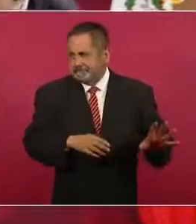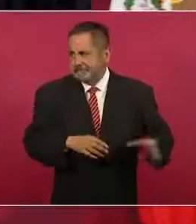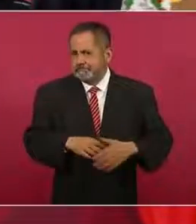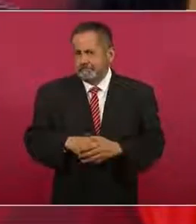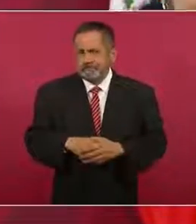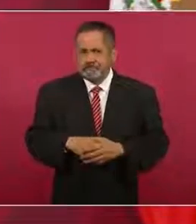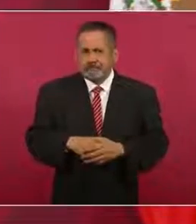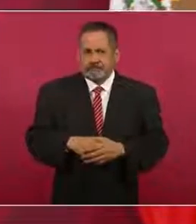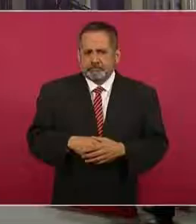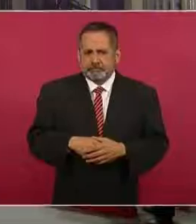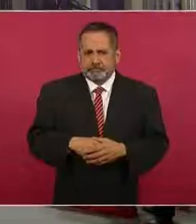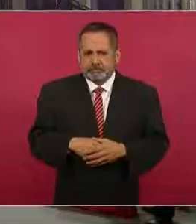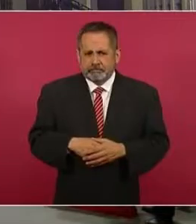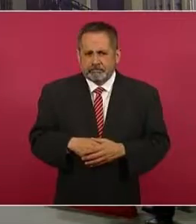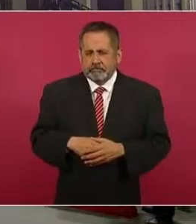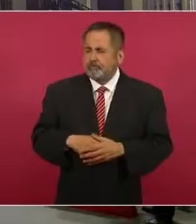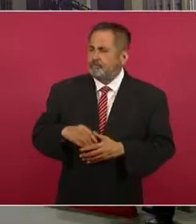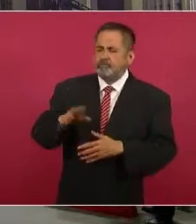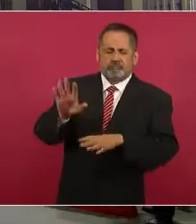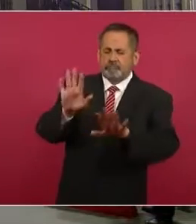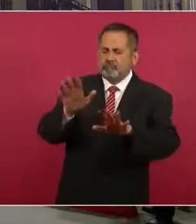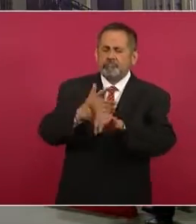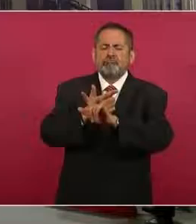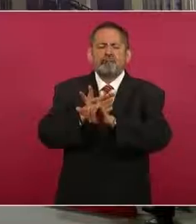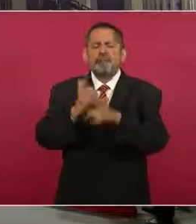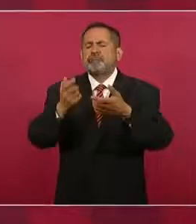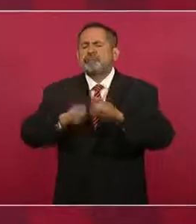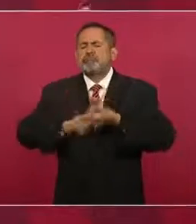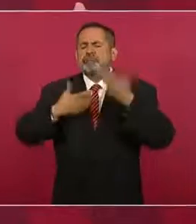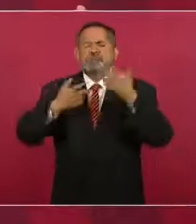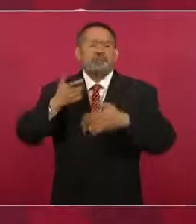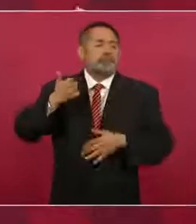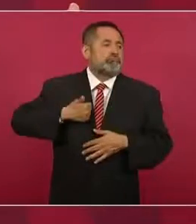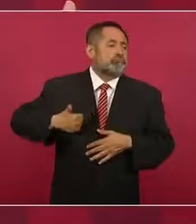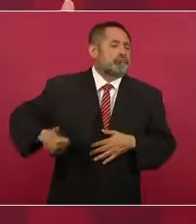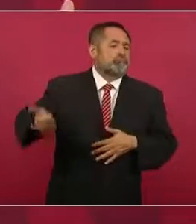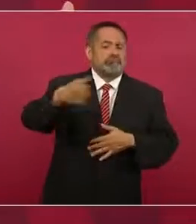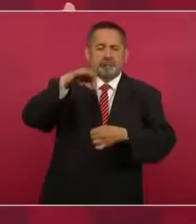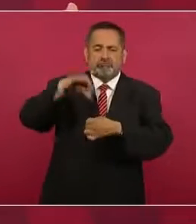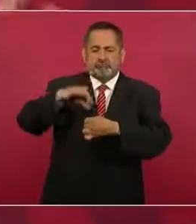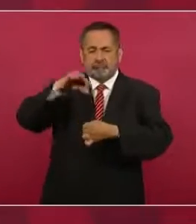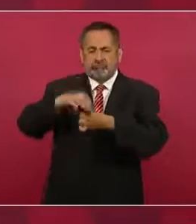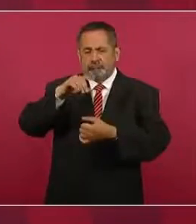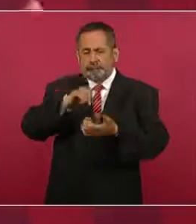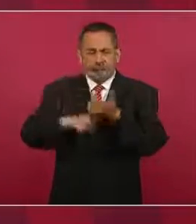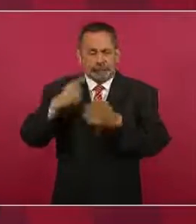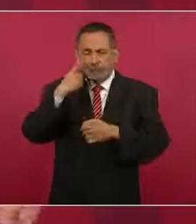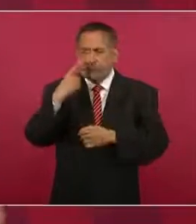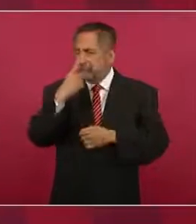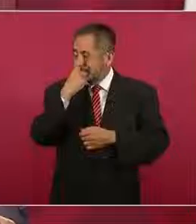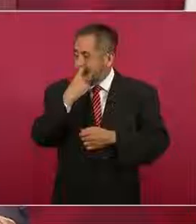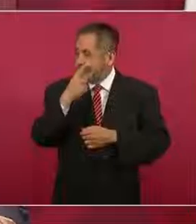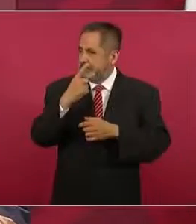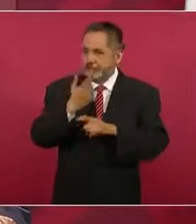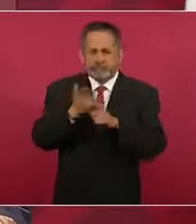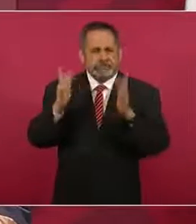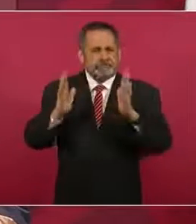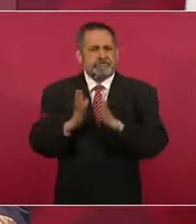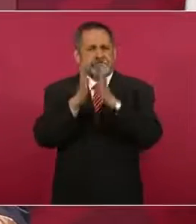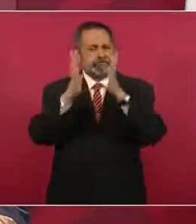No. Advierte aquí una segunda libertad, boa. Que todos puedan participar.